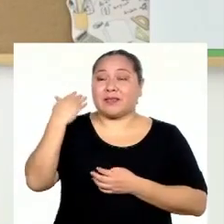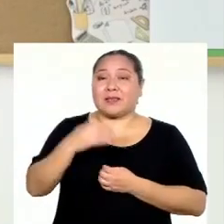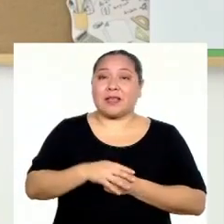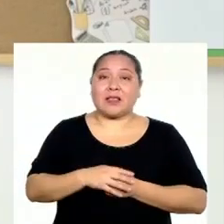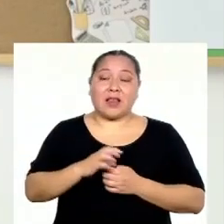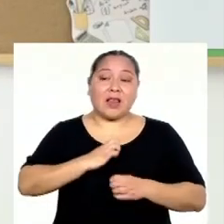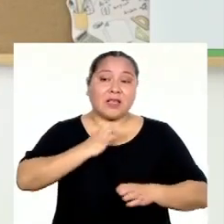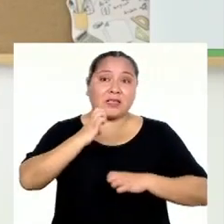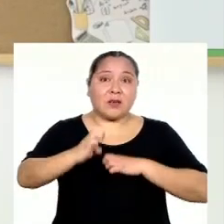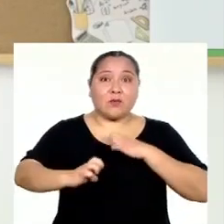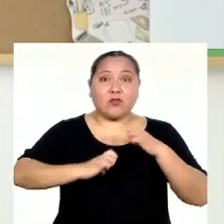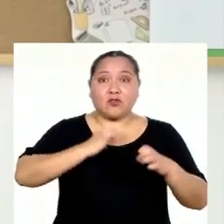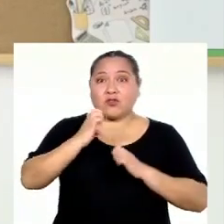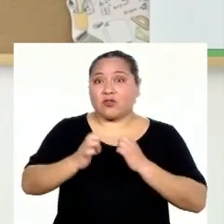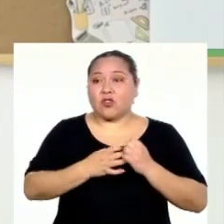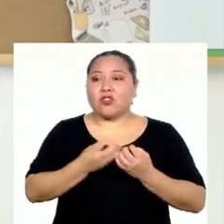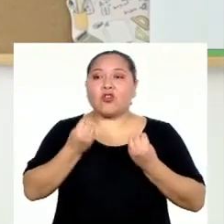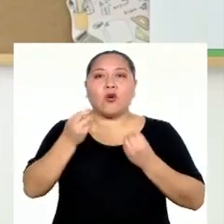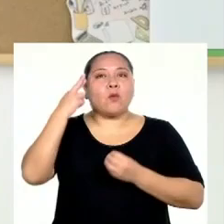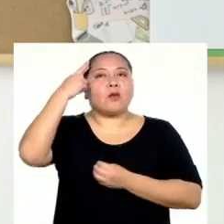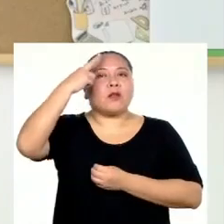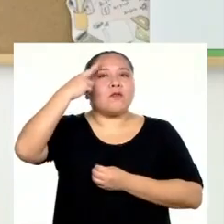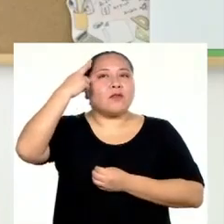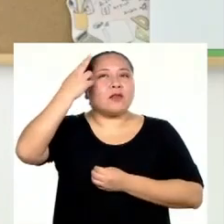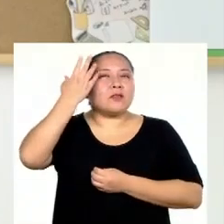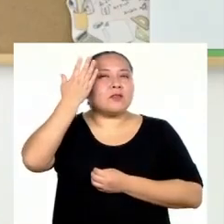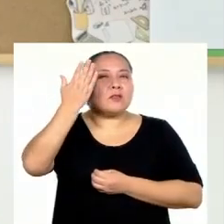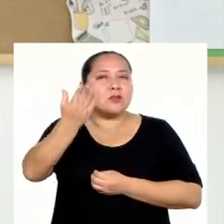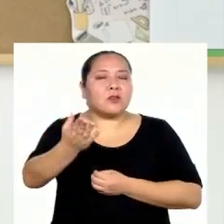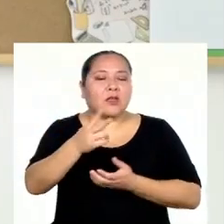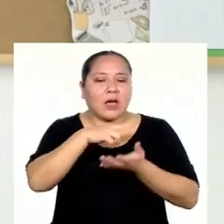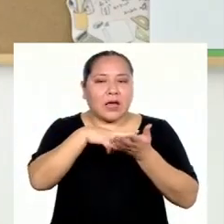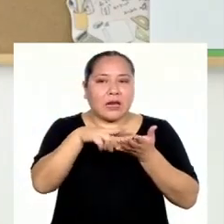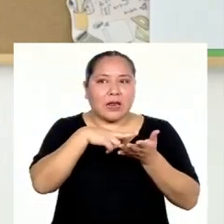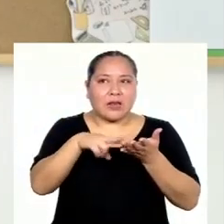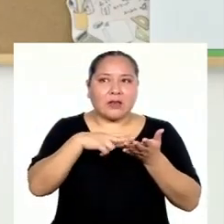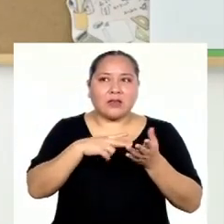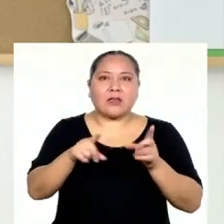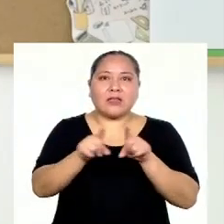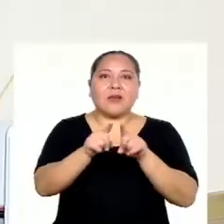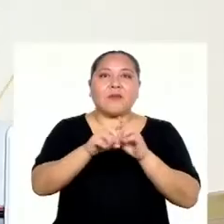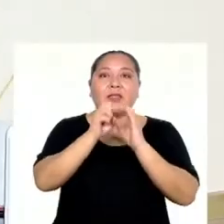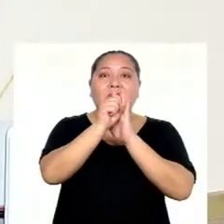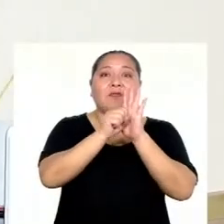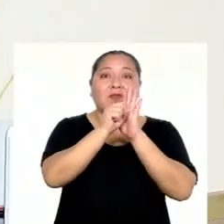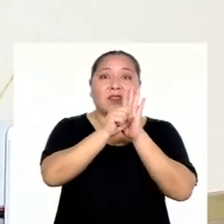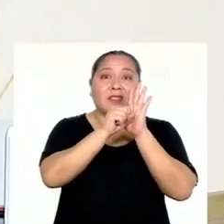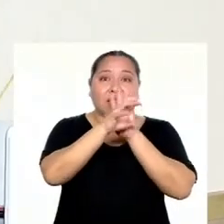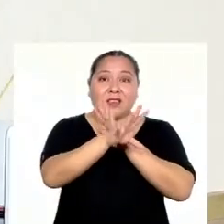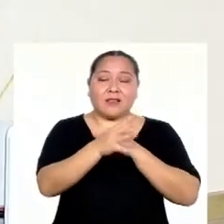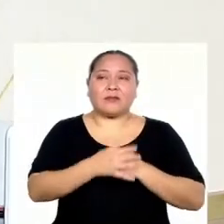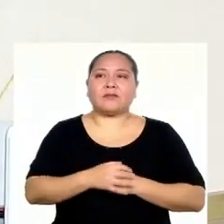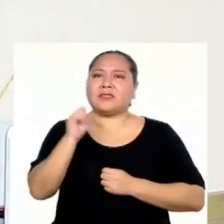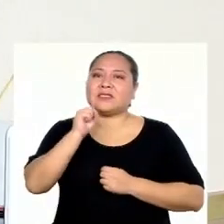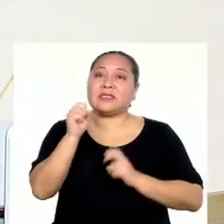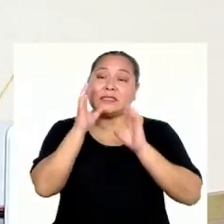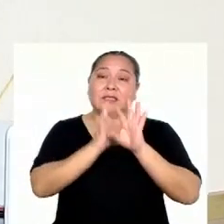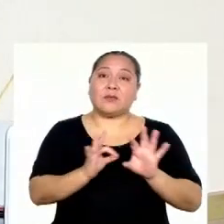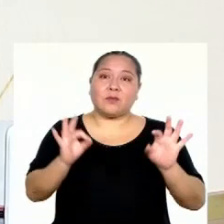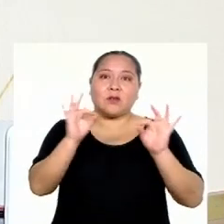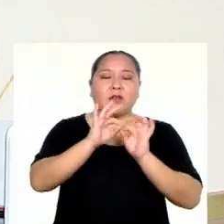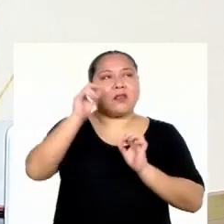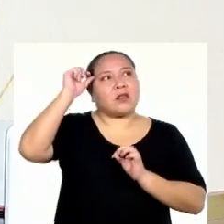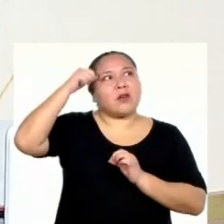las emociones a través de la reflexión que hicimos de la lectura y el video. Sí, Es importante recordar